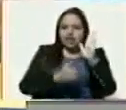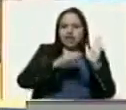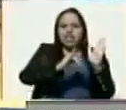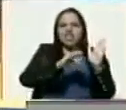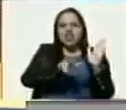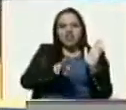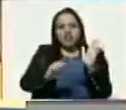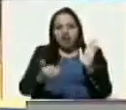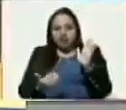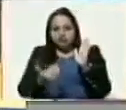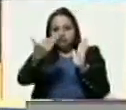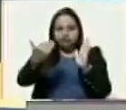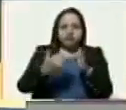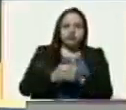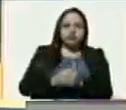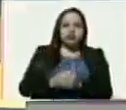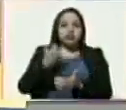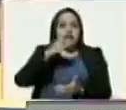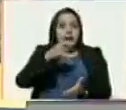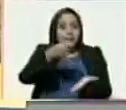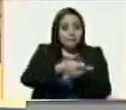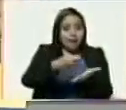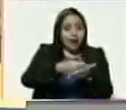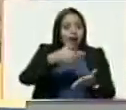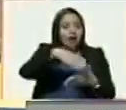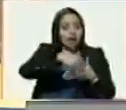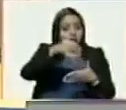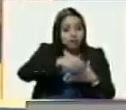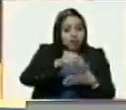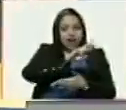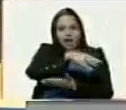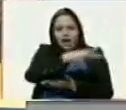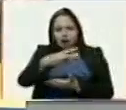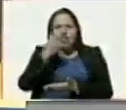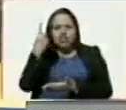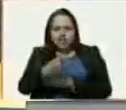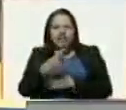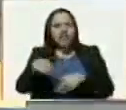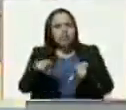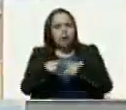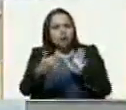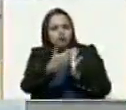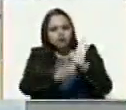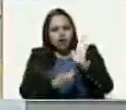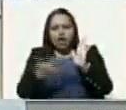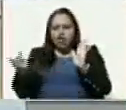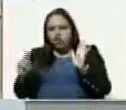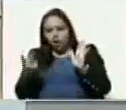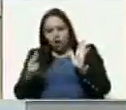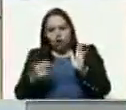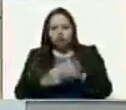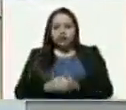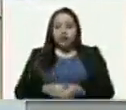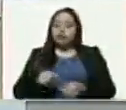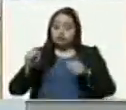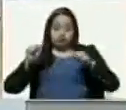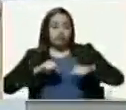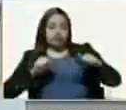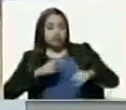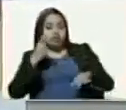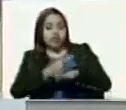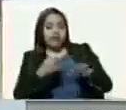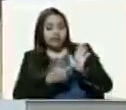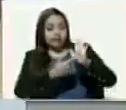también debería, si es cancelada con divisa, debería aparecer reflejado los dos impuestos. No, claro, por supuesto. Esto